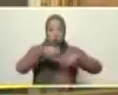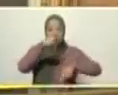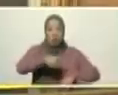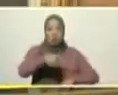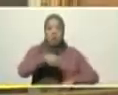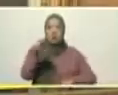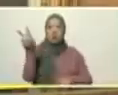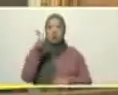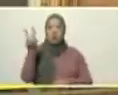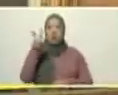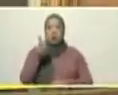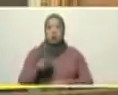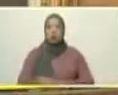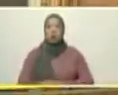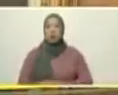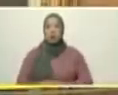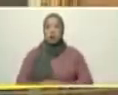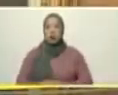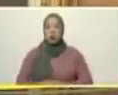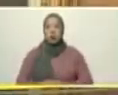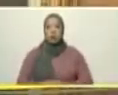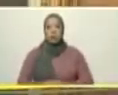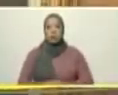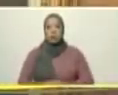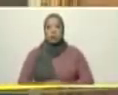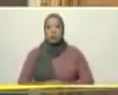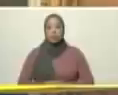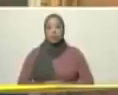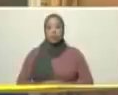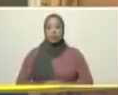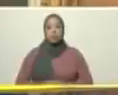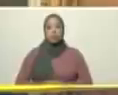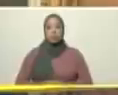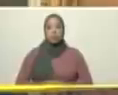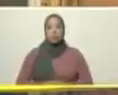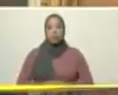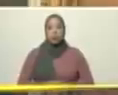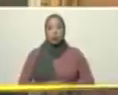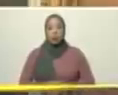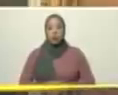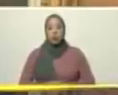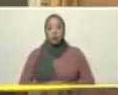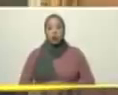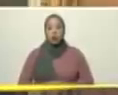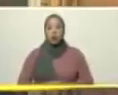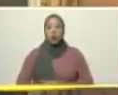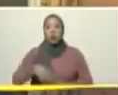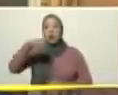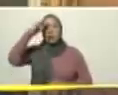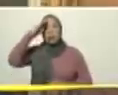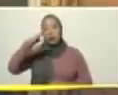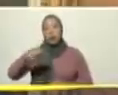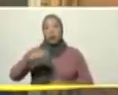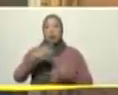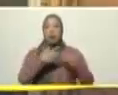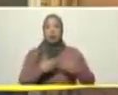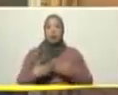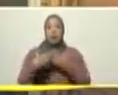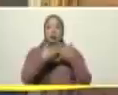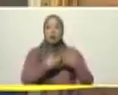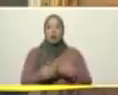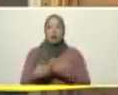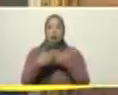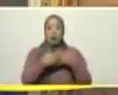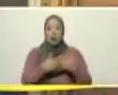el edificio sede donde funcionó durante décadas la misión militar norteamericana en nuestro